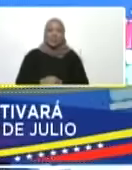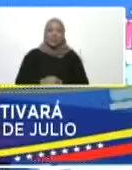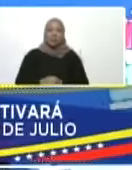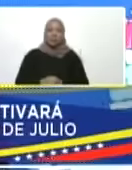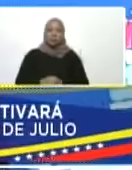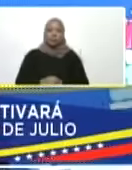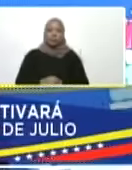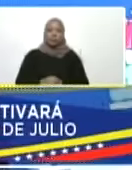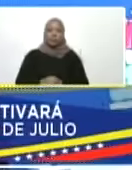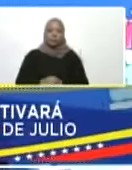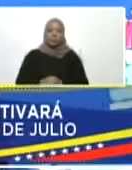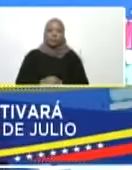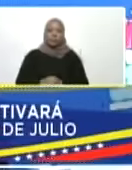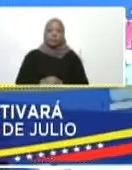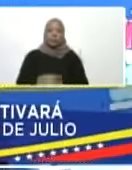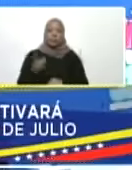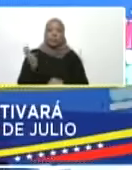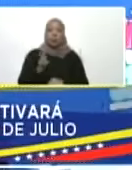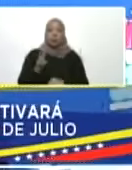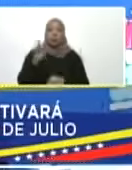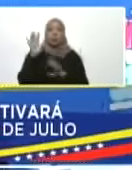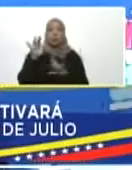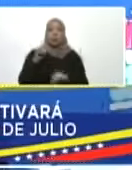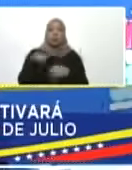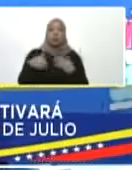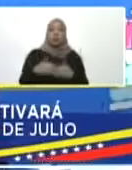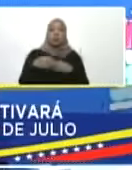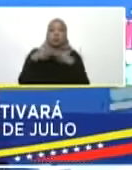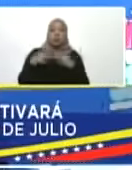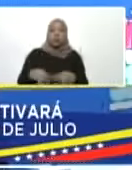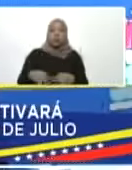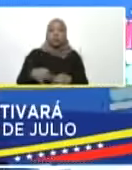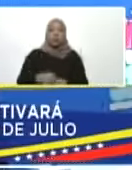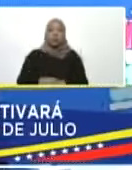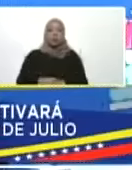que me dieron tan bonitas bendiciones ayer, tan bonitas, chicas.